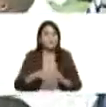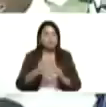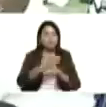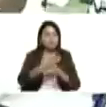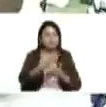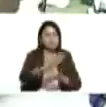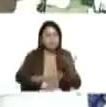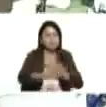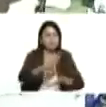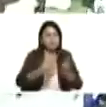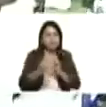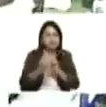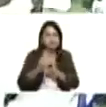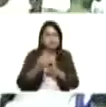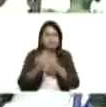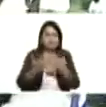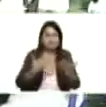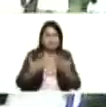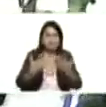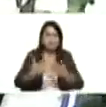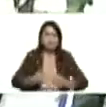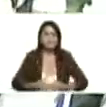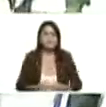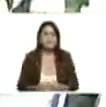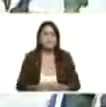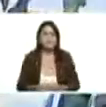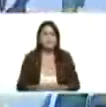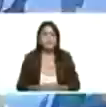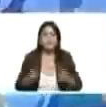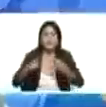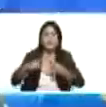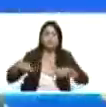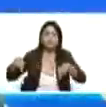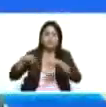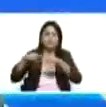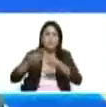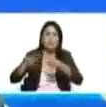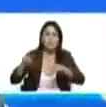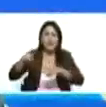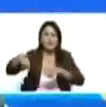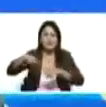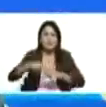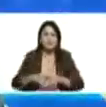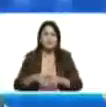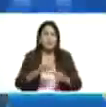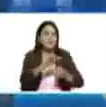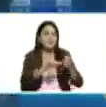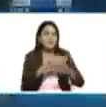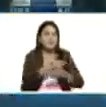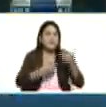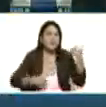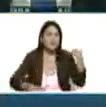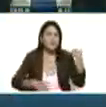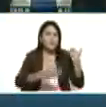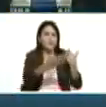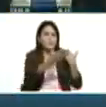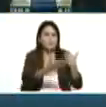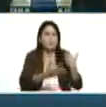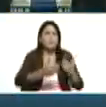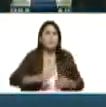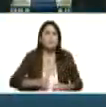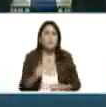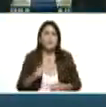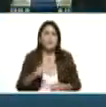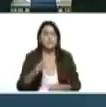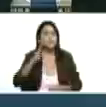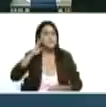interactuando, trabajando conjuntamente en los cuadrantes de paz. Señor vicepresidente de Seguridad,